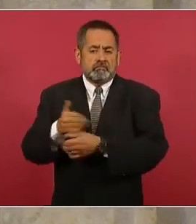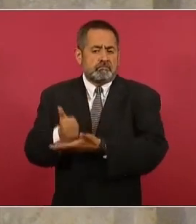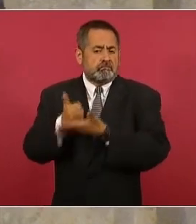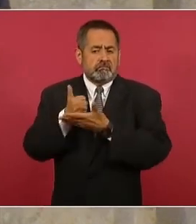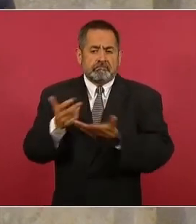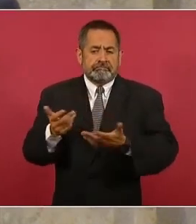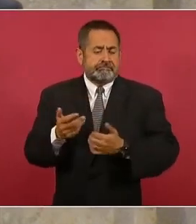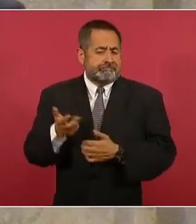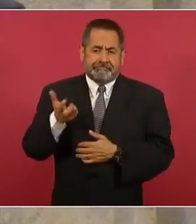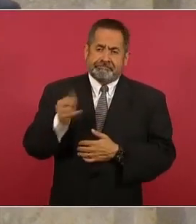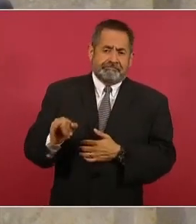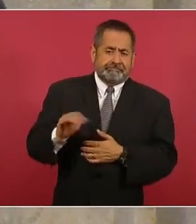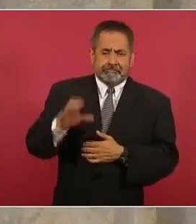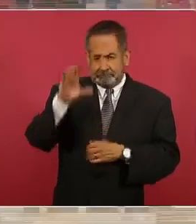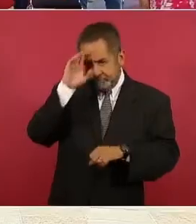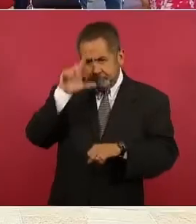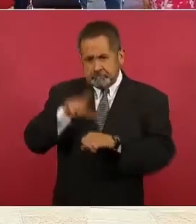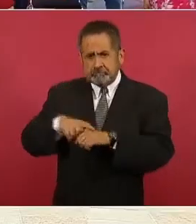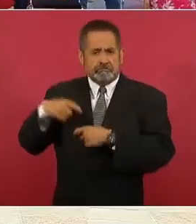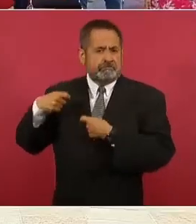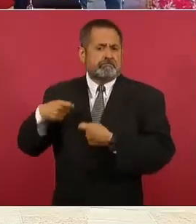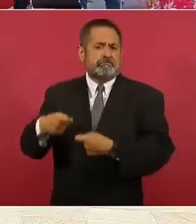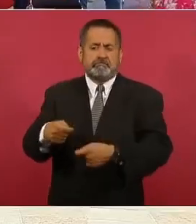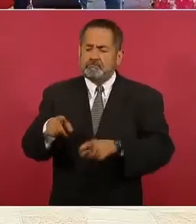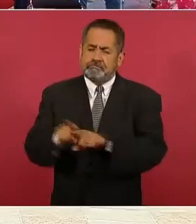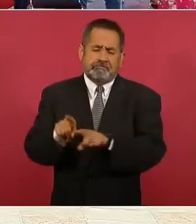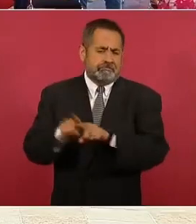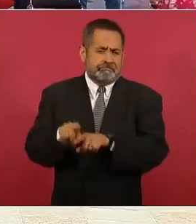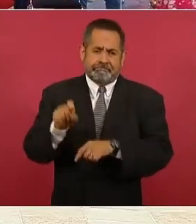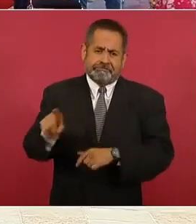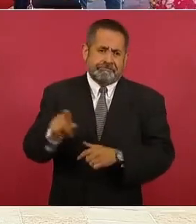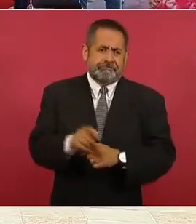esa cultura